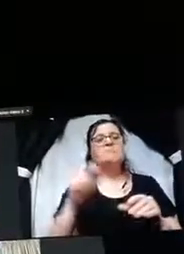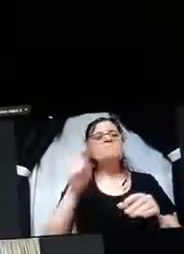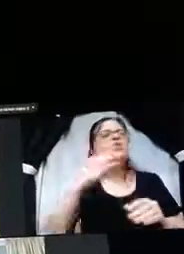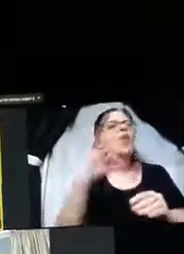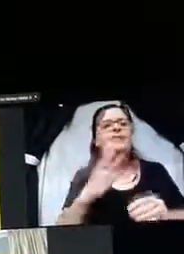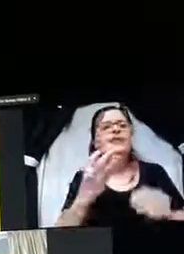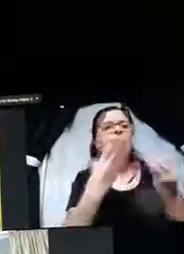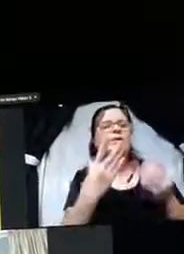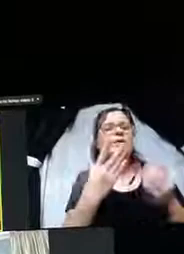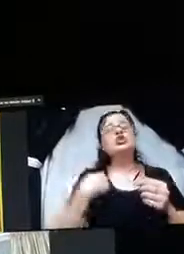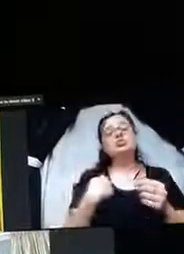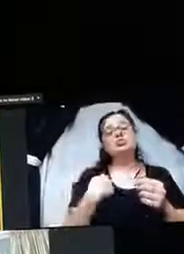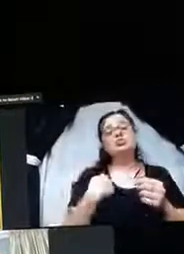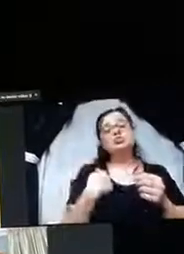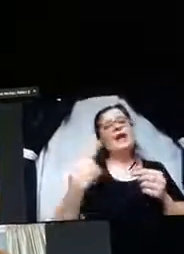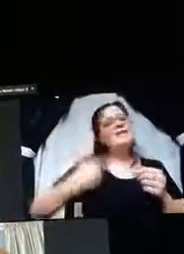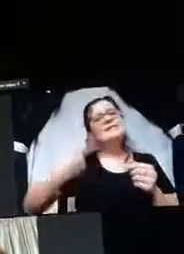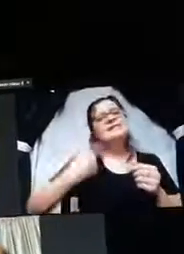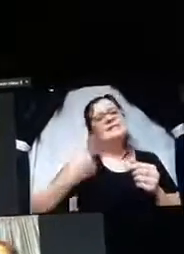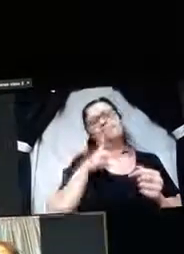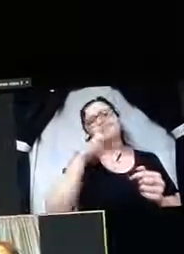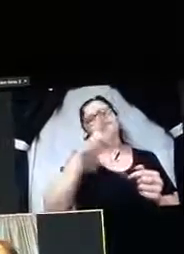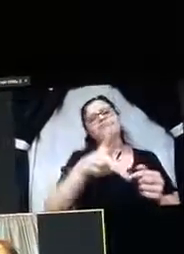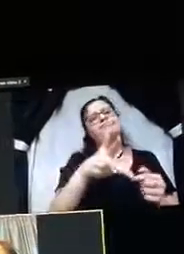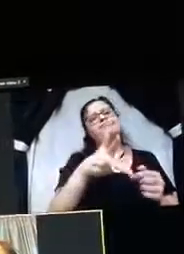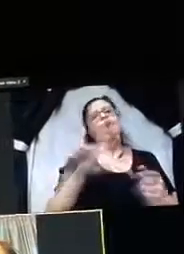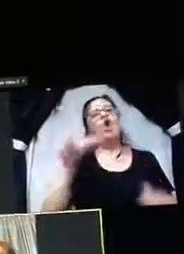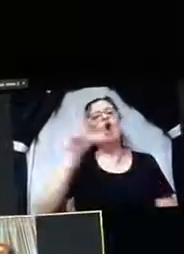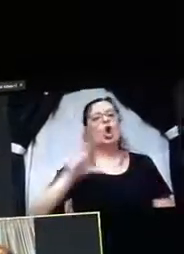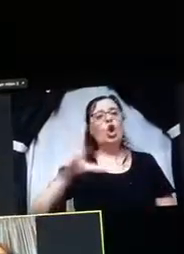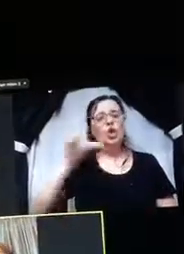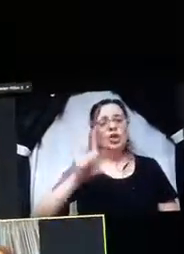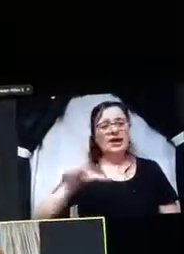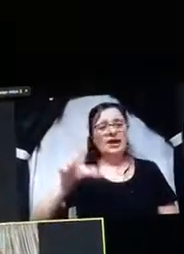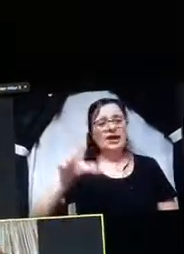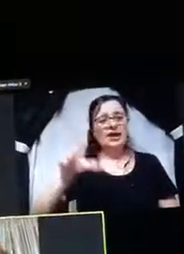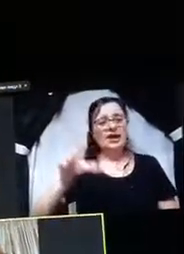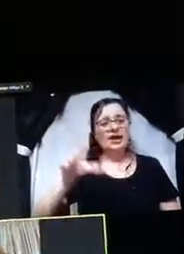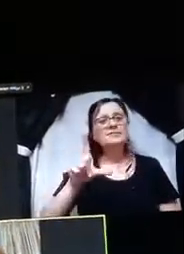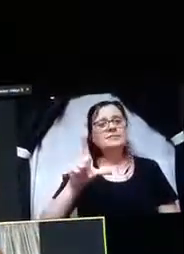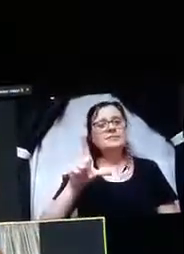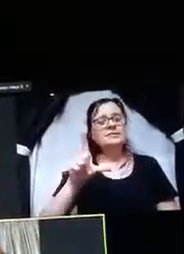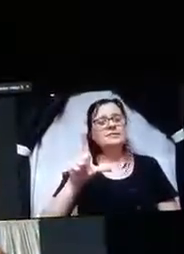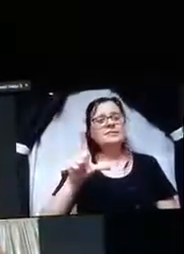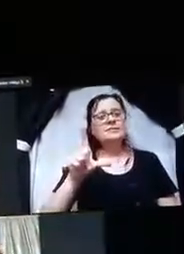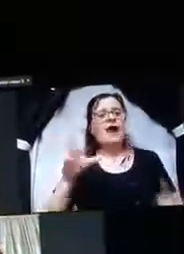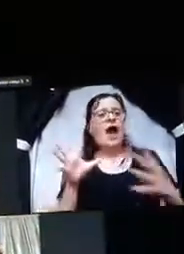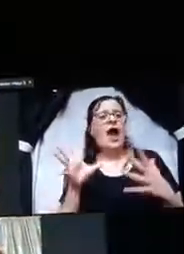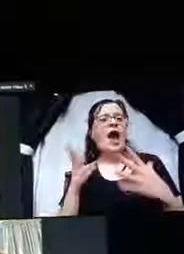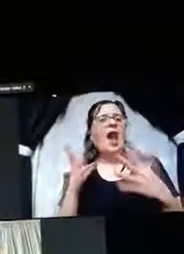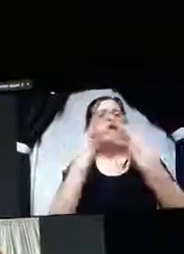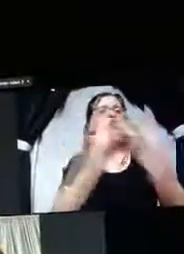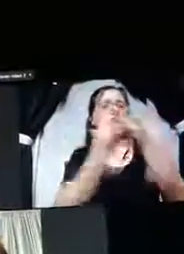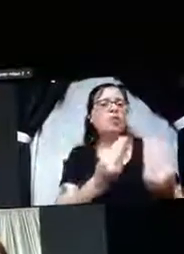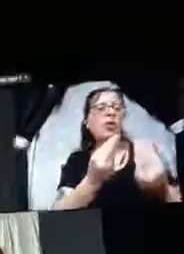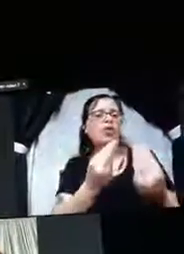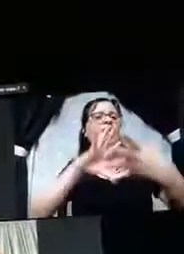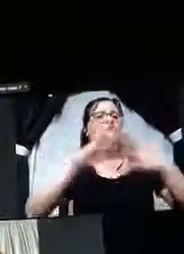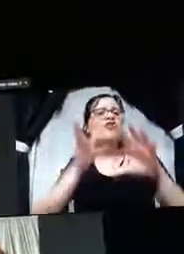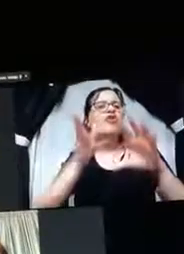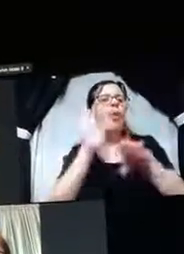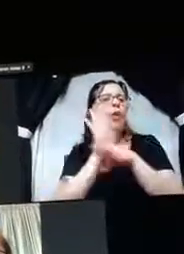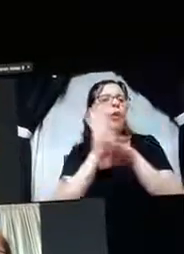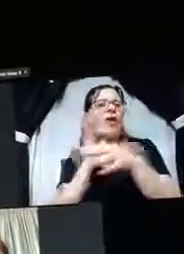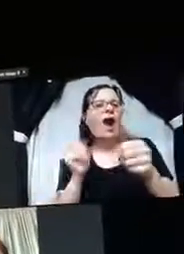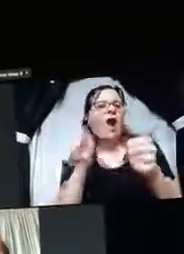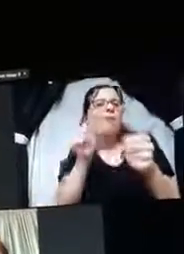yo decía, la Eugenia es complementaria y no reemplaza a ningún planteo educativo, ¿sí? En las escuelas